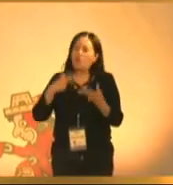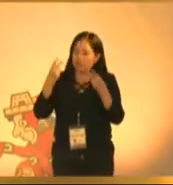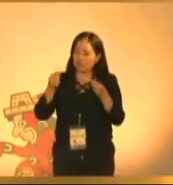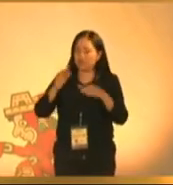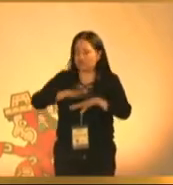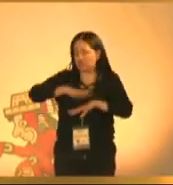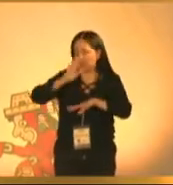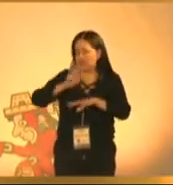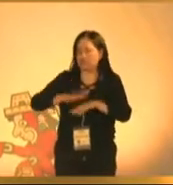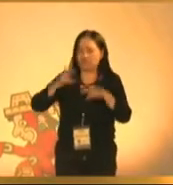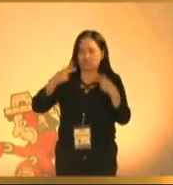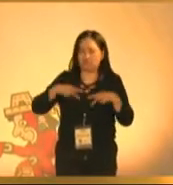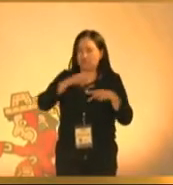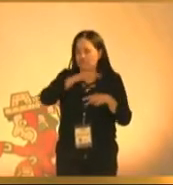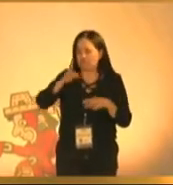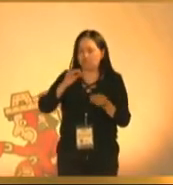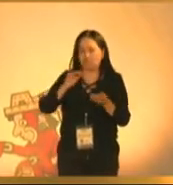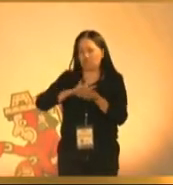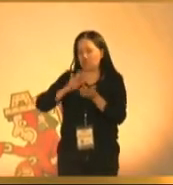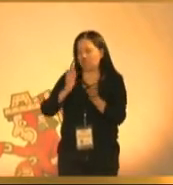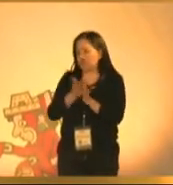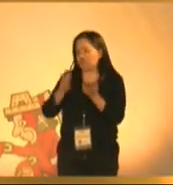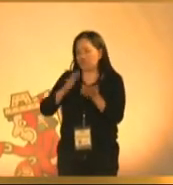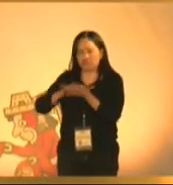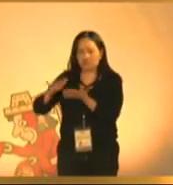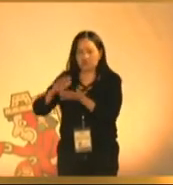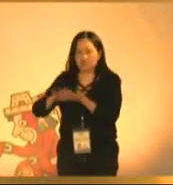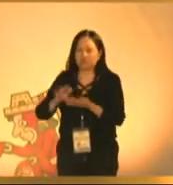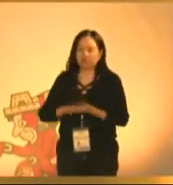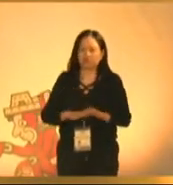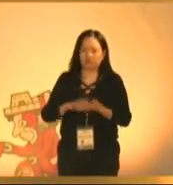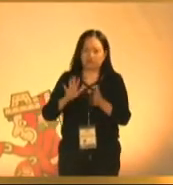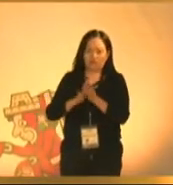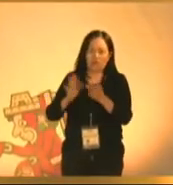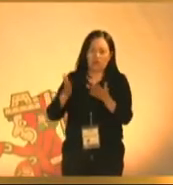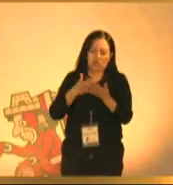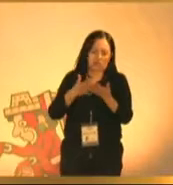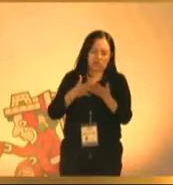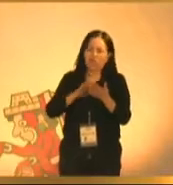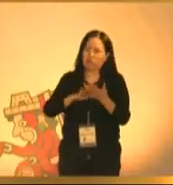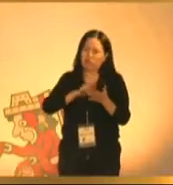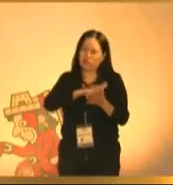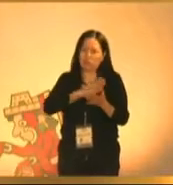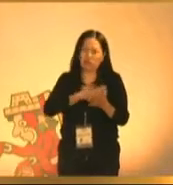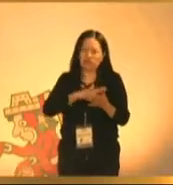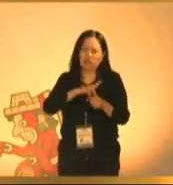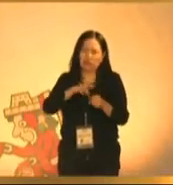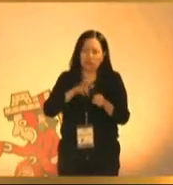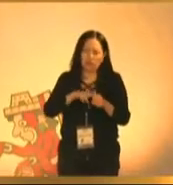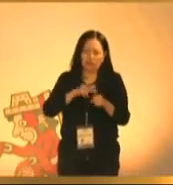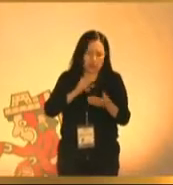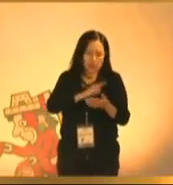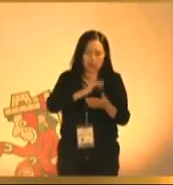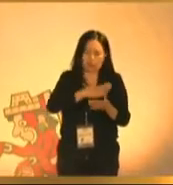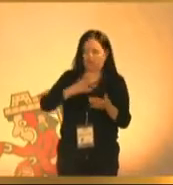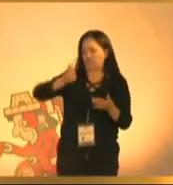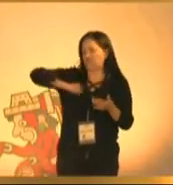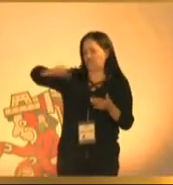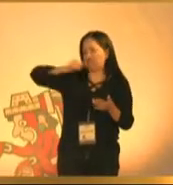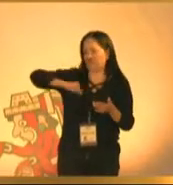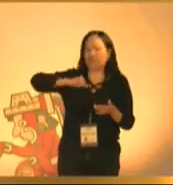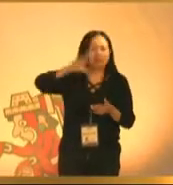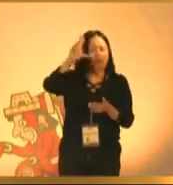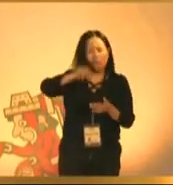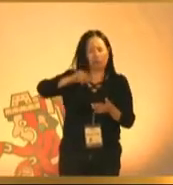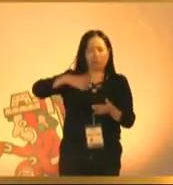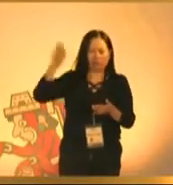no es alambicada no usa español del siglo 19 más que